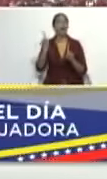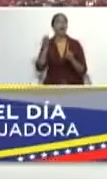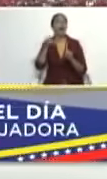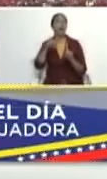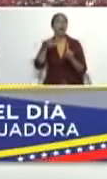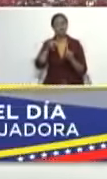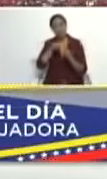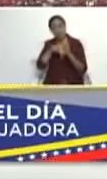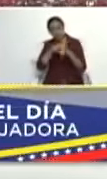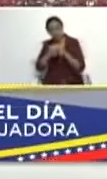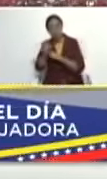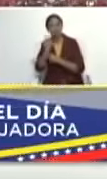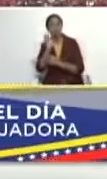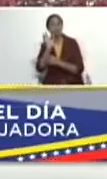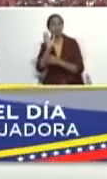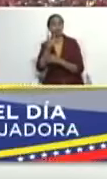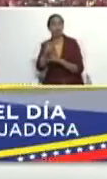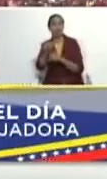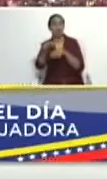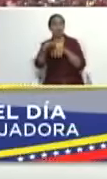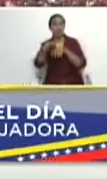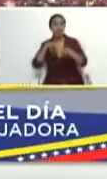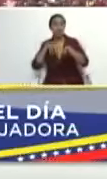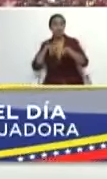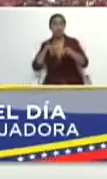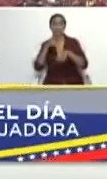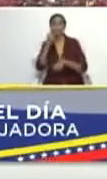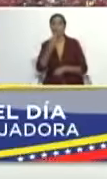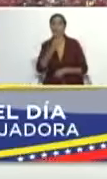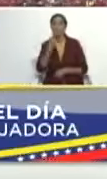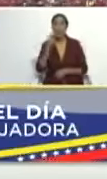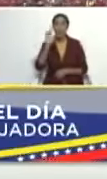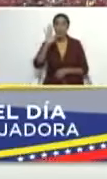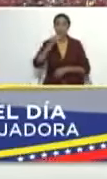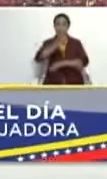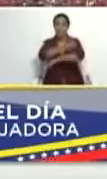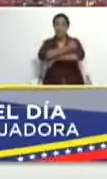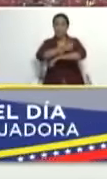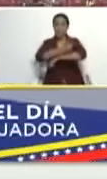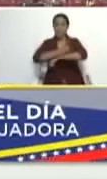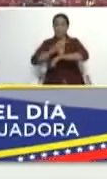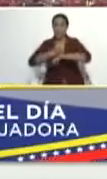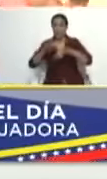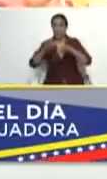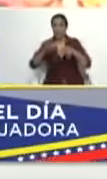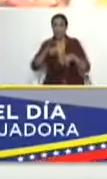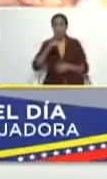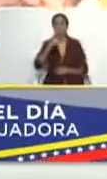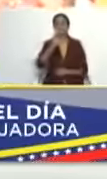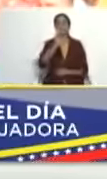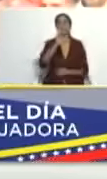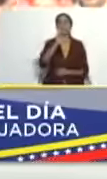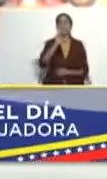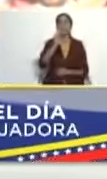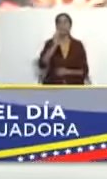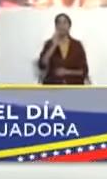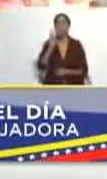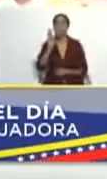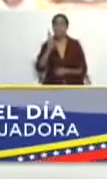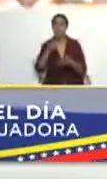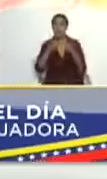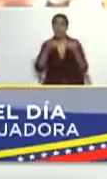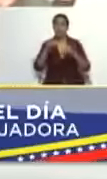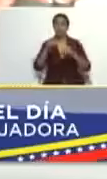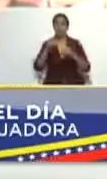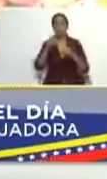ustedes. Compromiso con los delegados de los CPT, con los voceros y voceras de la clase